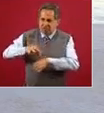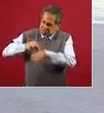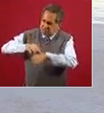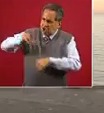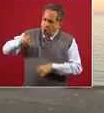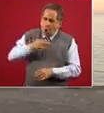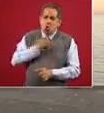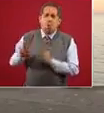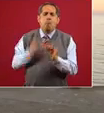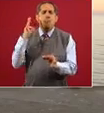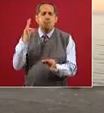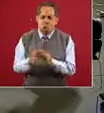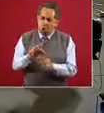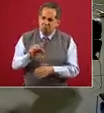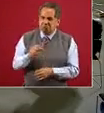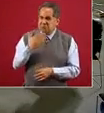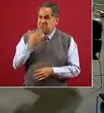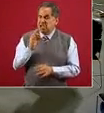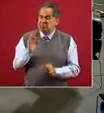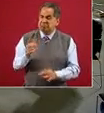cumplió.